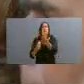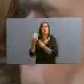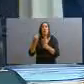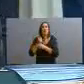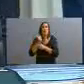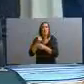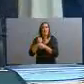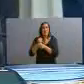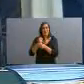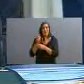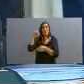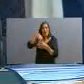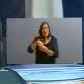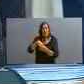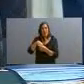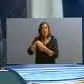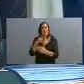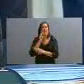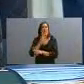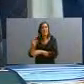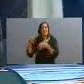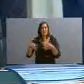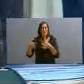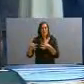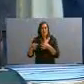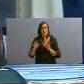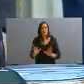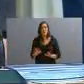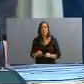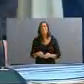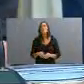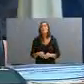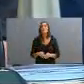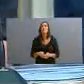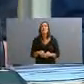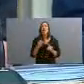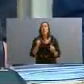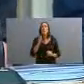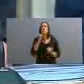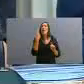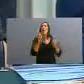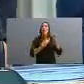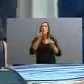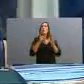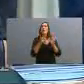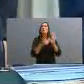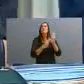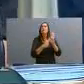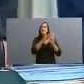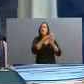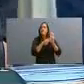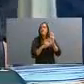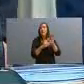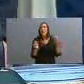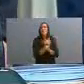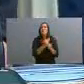también mencionar algunas de las normas en materia de seguridad, algunas aprobadas obviamente por el Parlamento